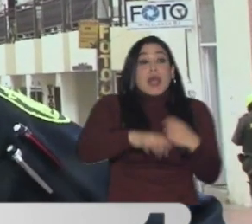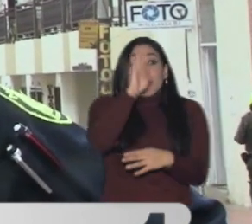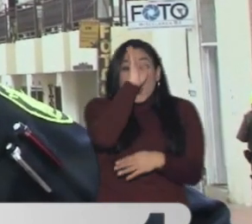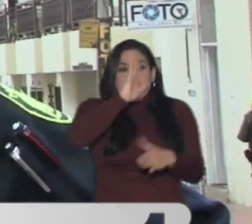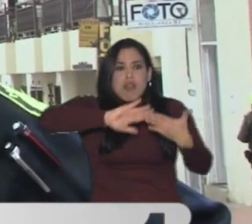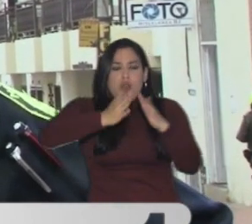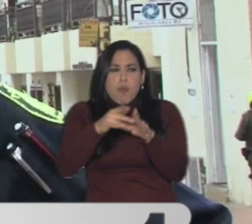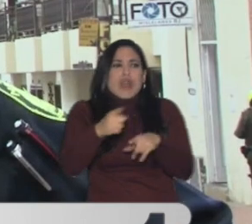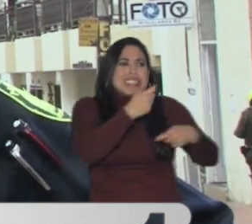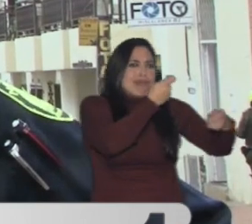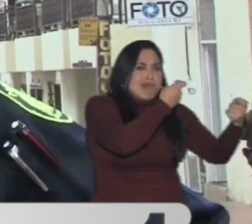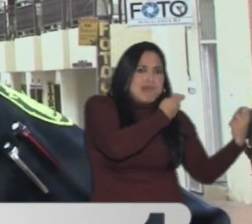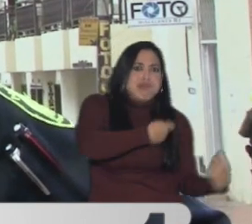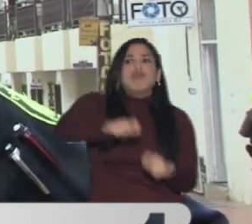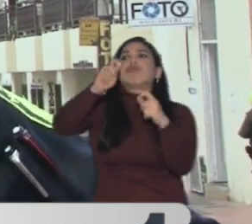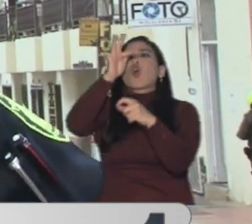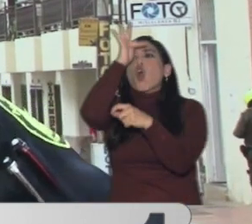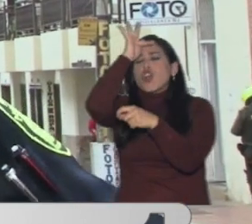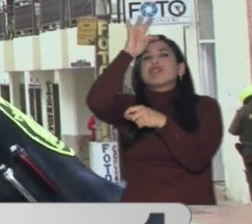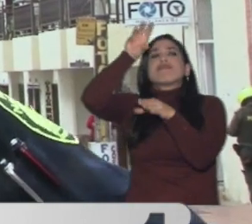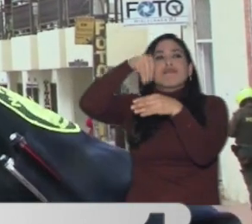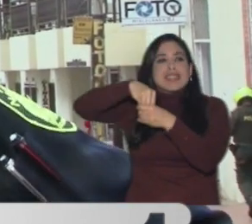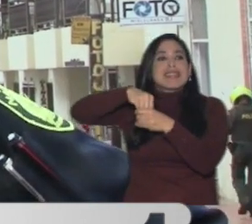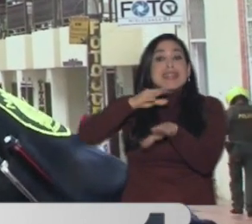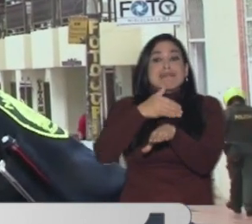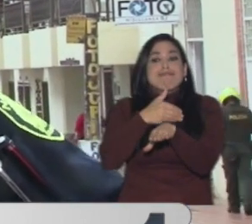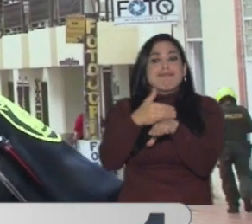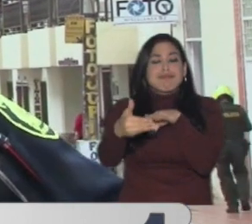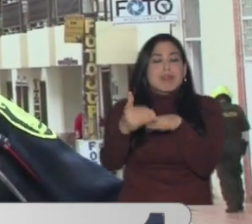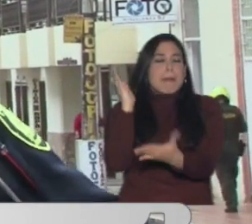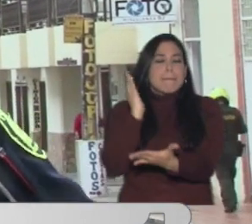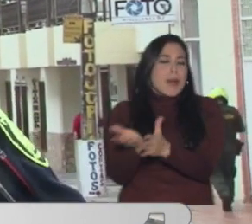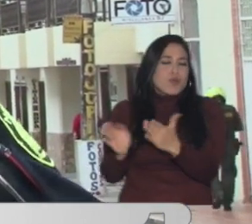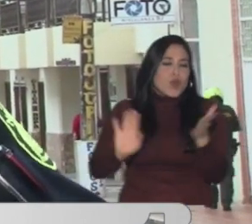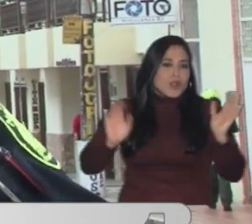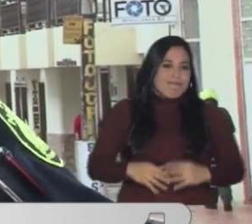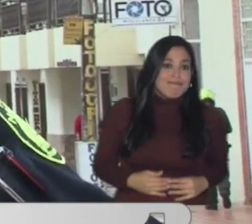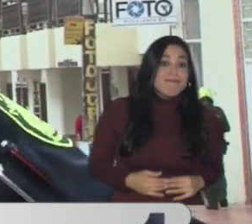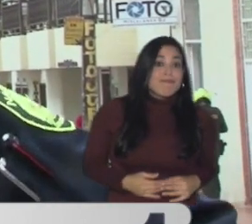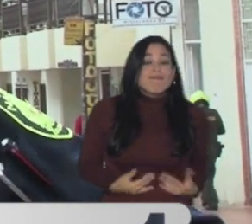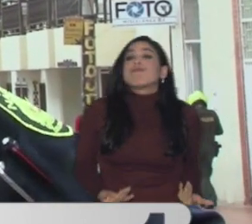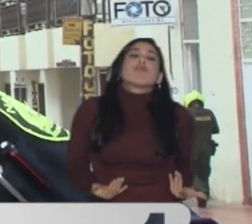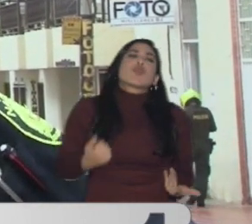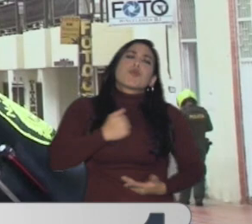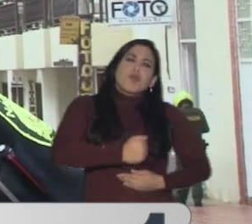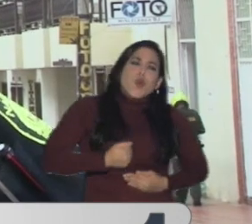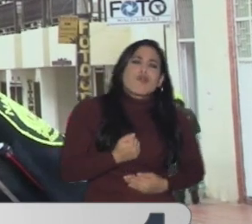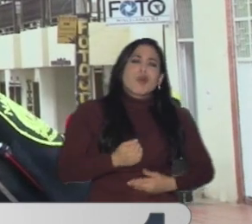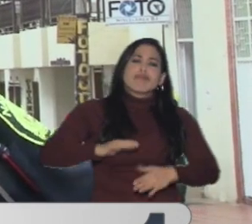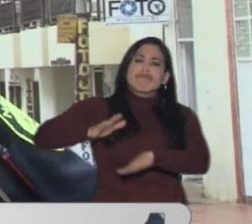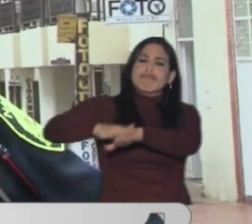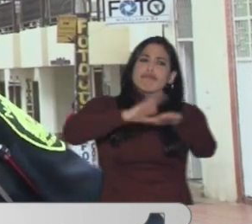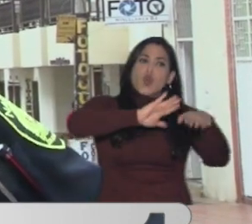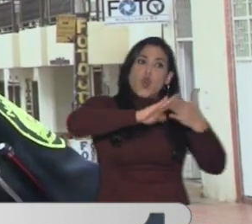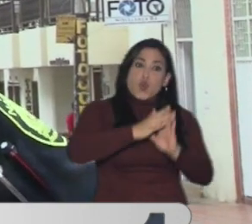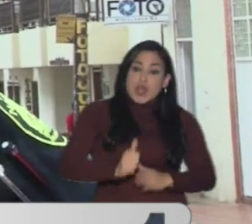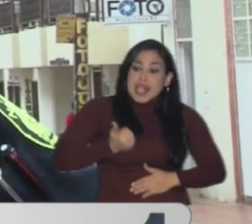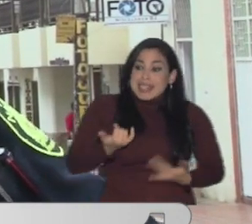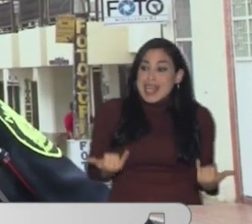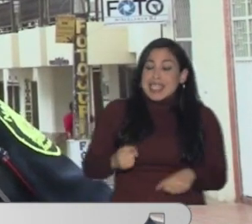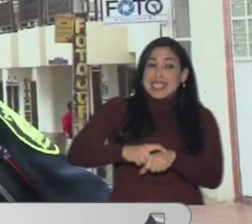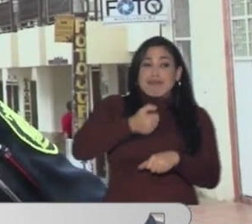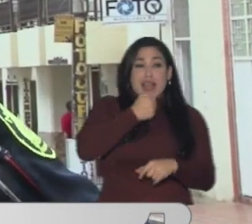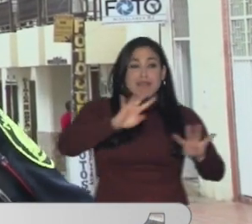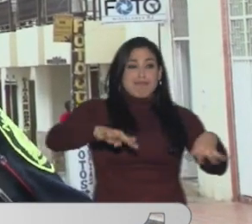la comunidad los llevan a un centro hospitalario y horas más tarde pierde la vida. Quiero pedirle a la comunidad en general, aprovechando estos